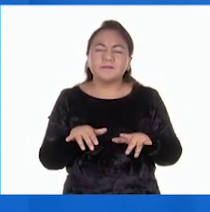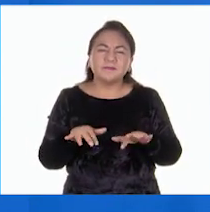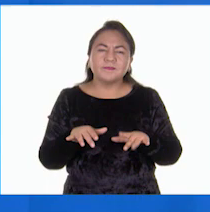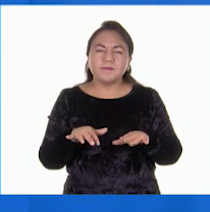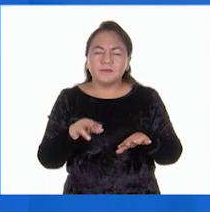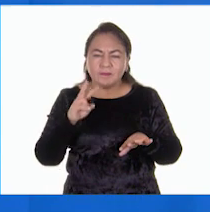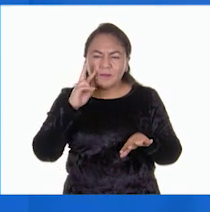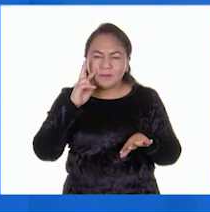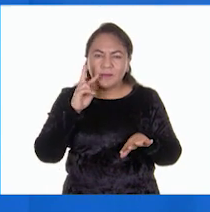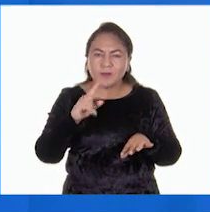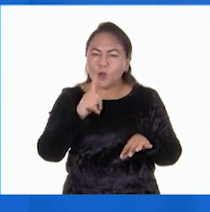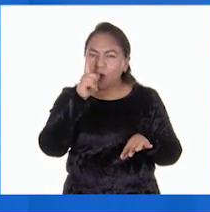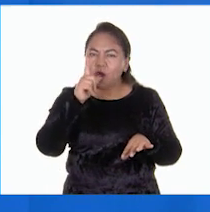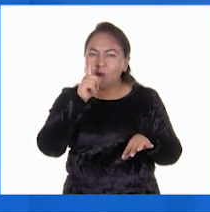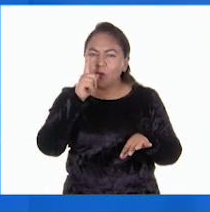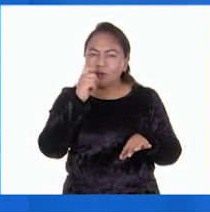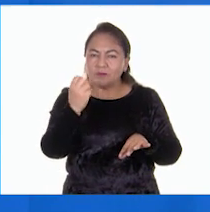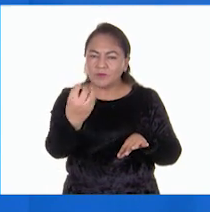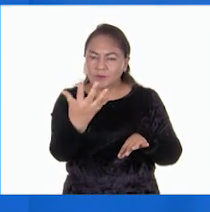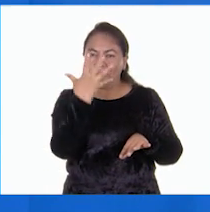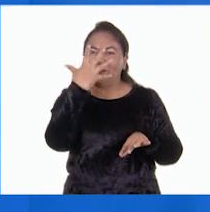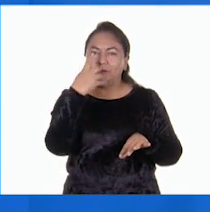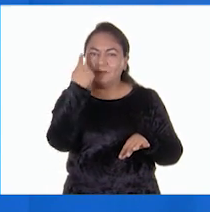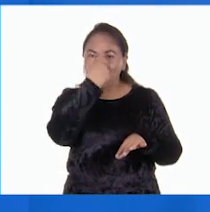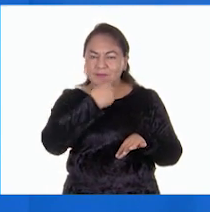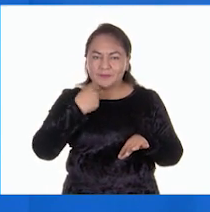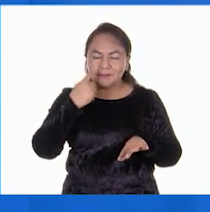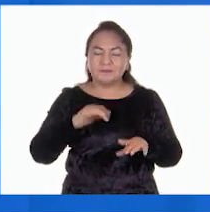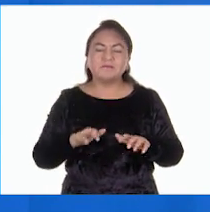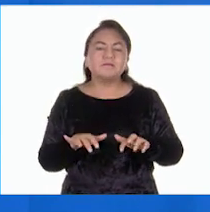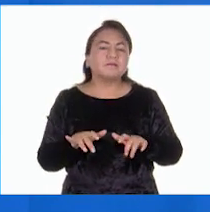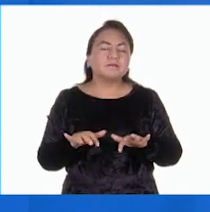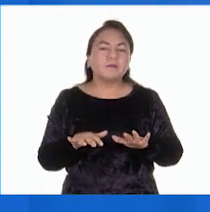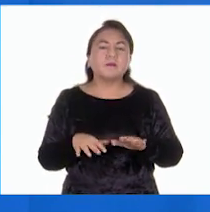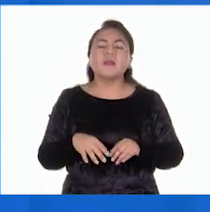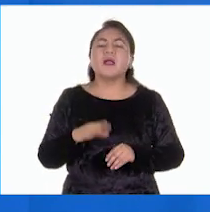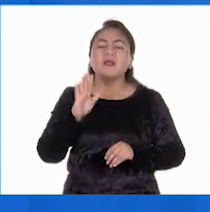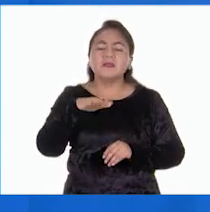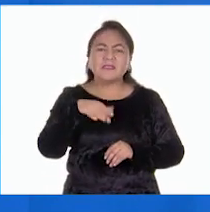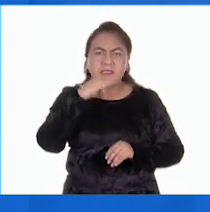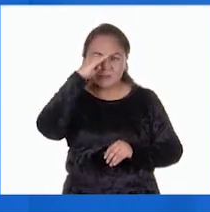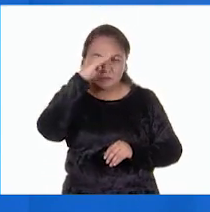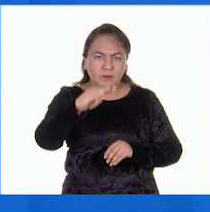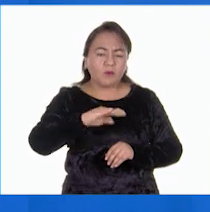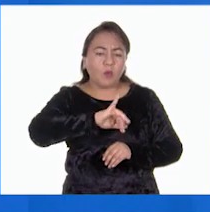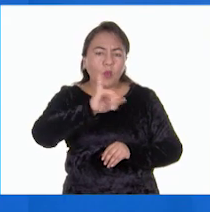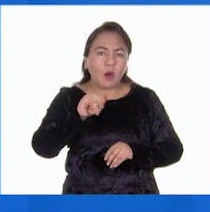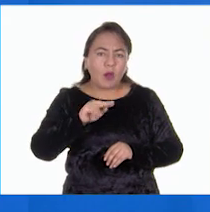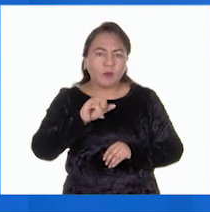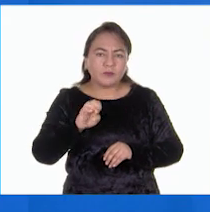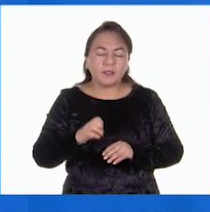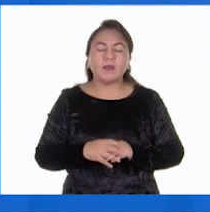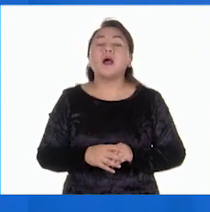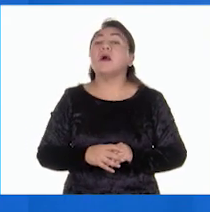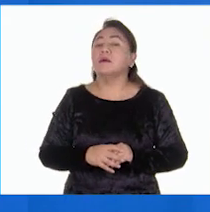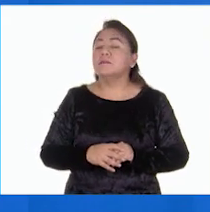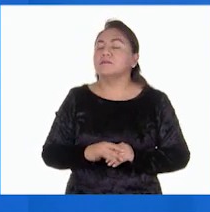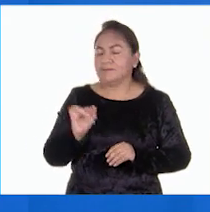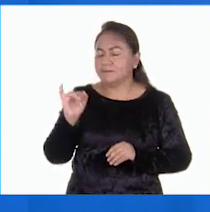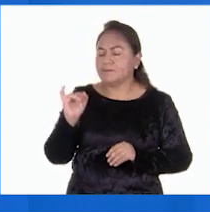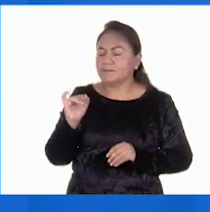refleja un poco de luz en su rostro. Señor Juan José. Claro que sí,